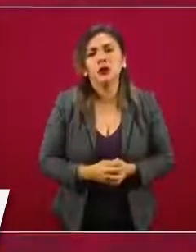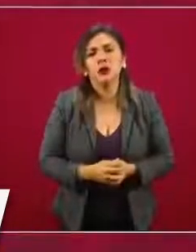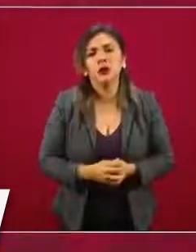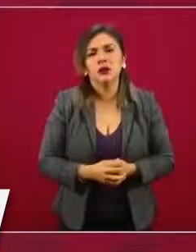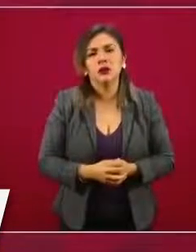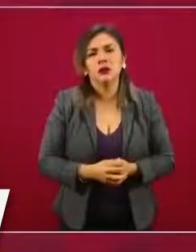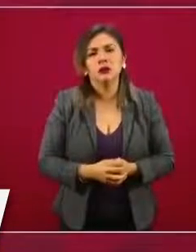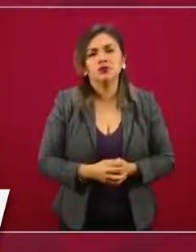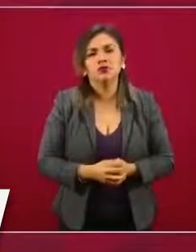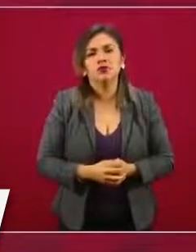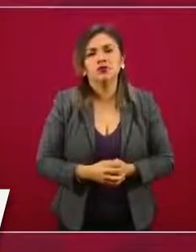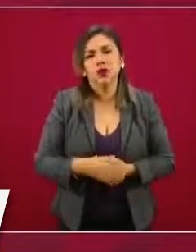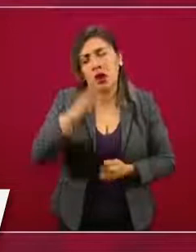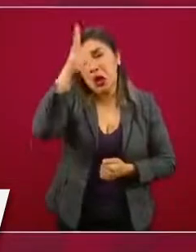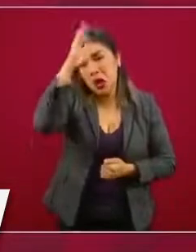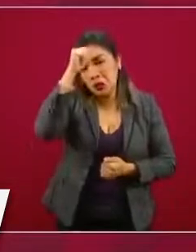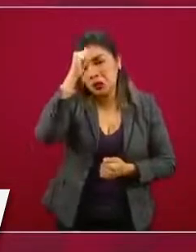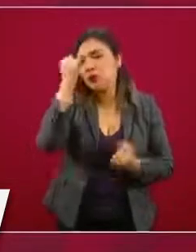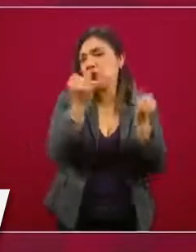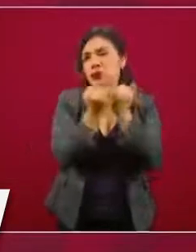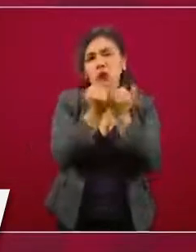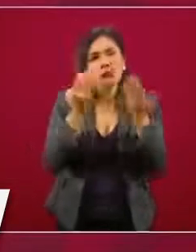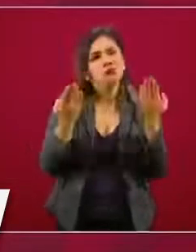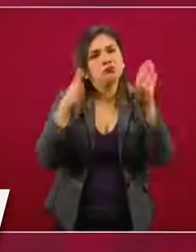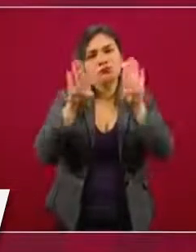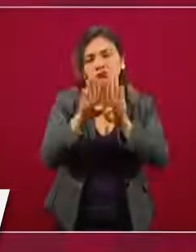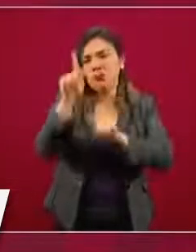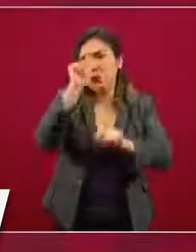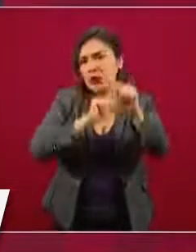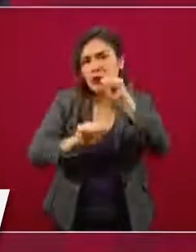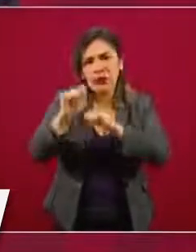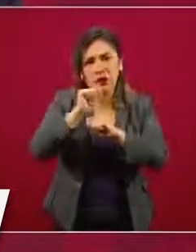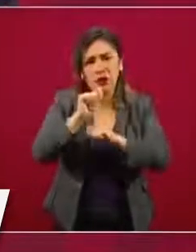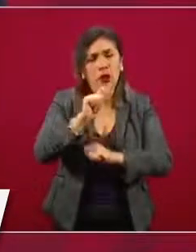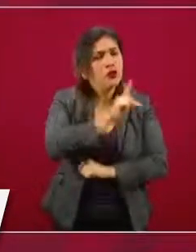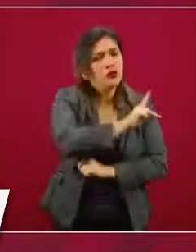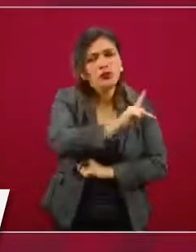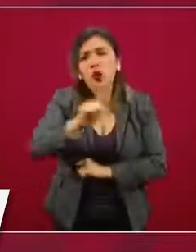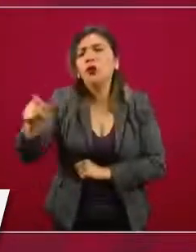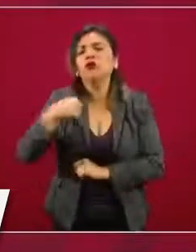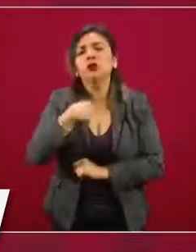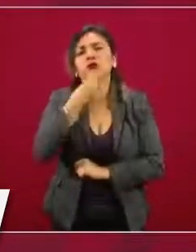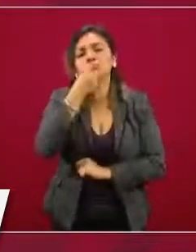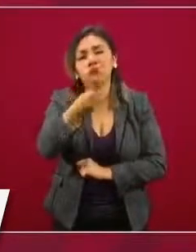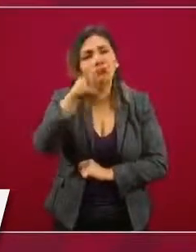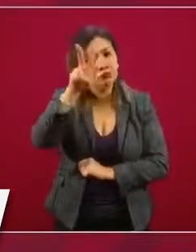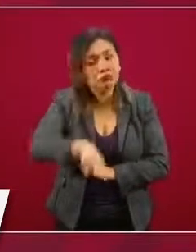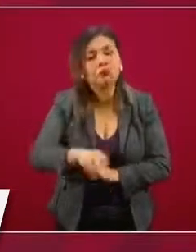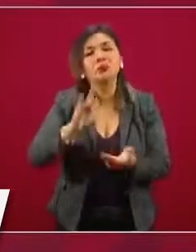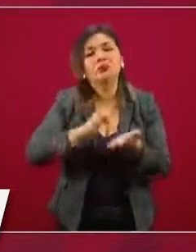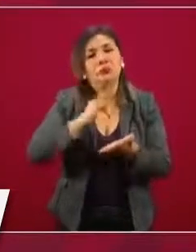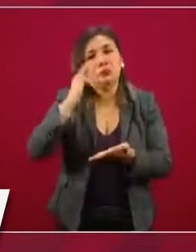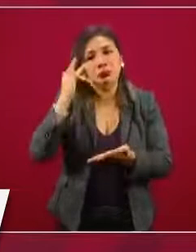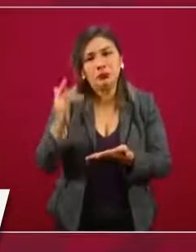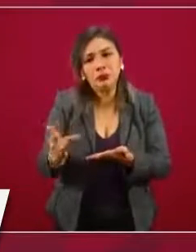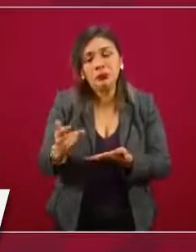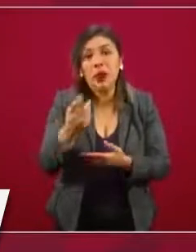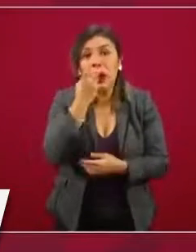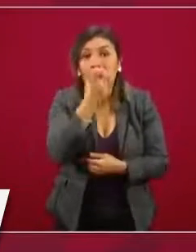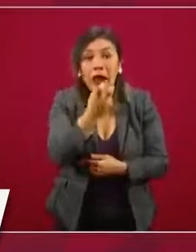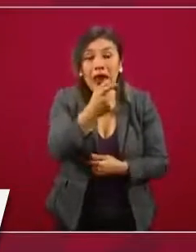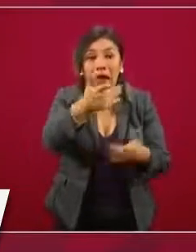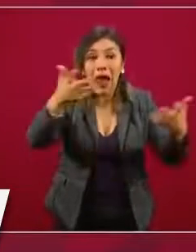con mantener cerradas sus tiendas. Y a todos les digo que muchas gracias, porque esto nos